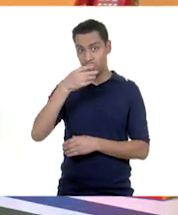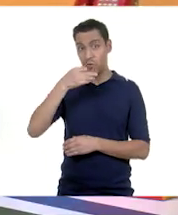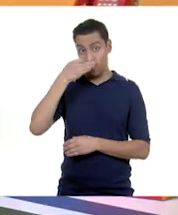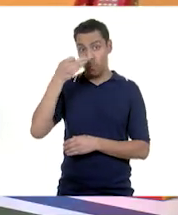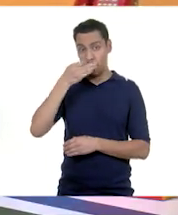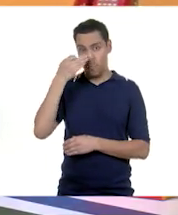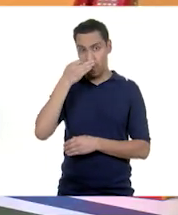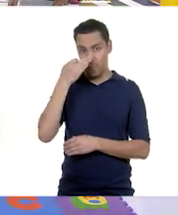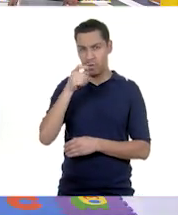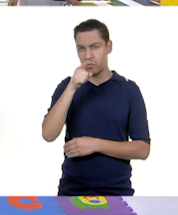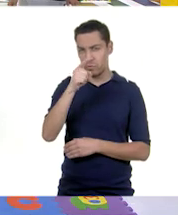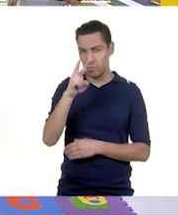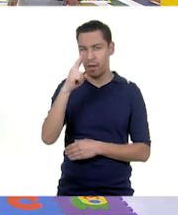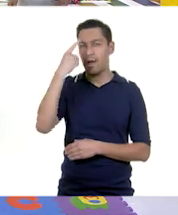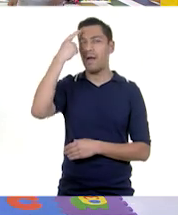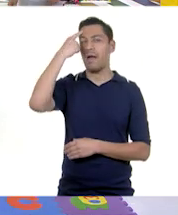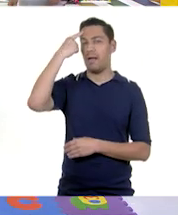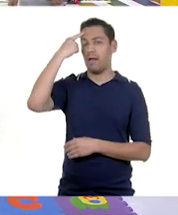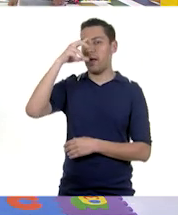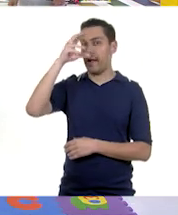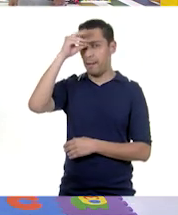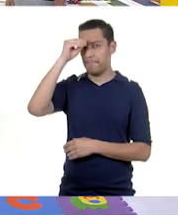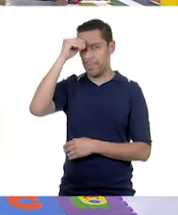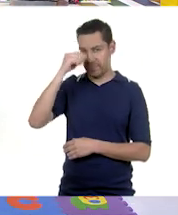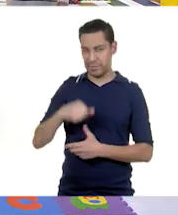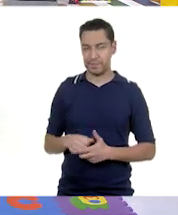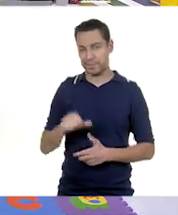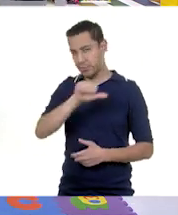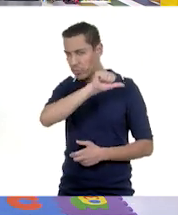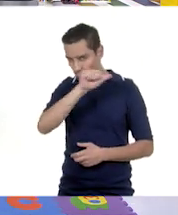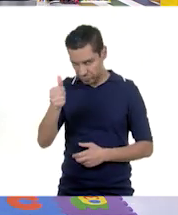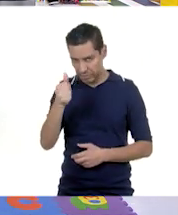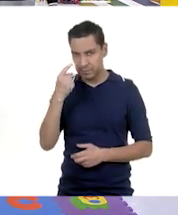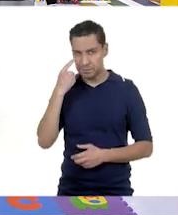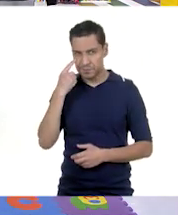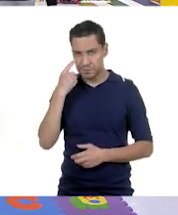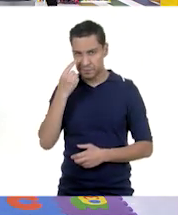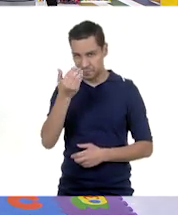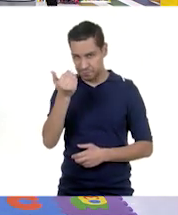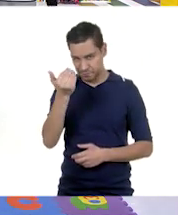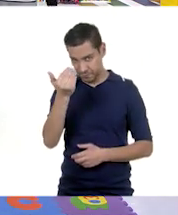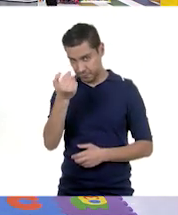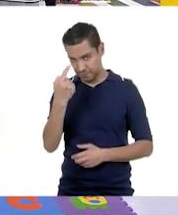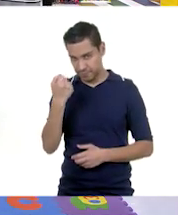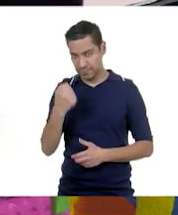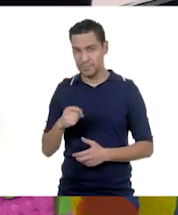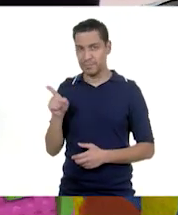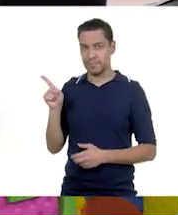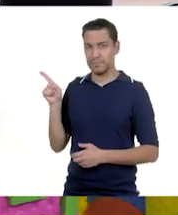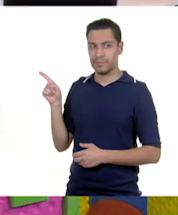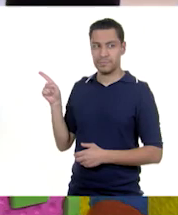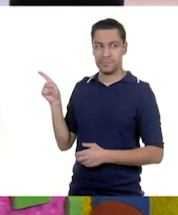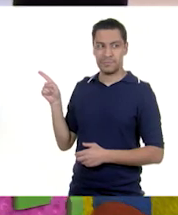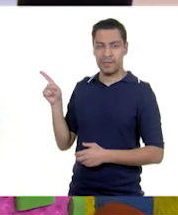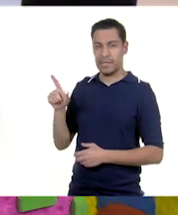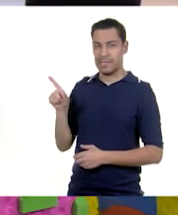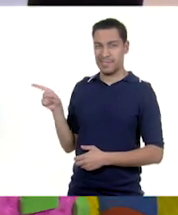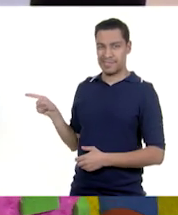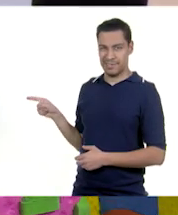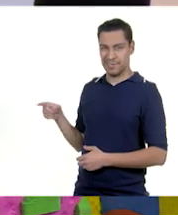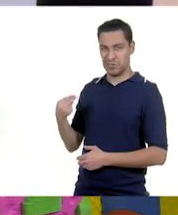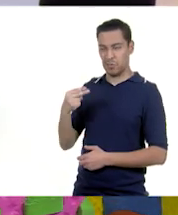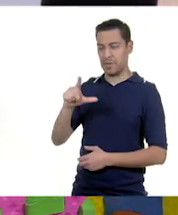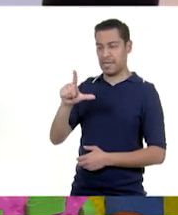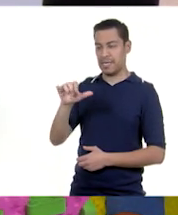Vamos a reconocer una más, ¿te parece? Muy bien. Vamos ahora a conocer el limonero. Y tarán, ¡ay,